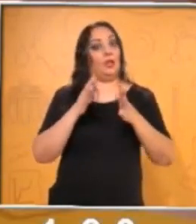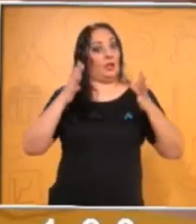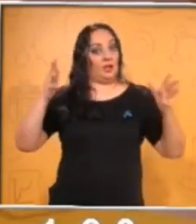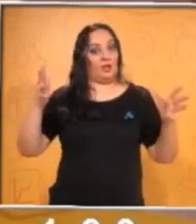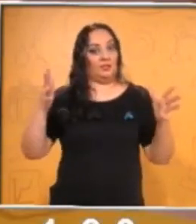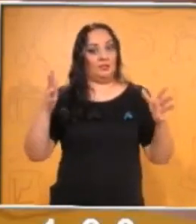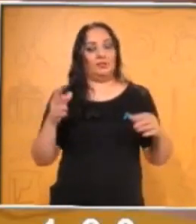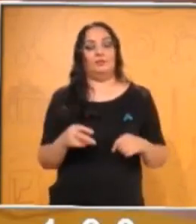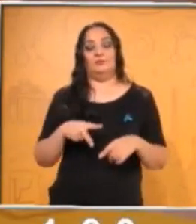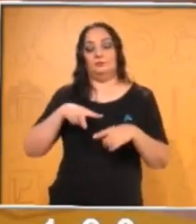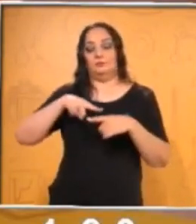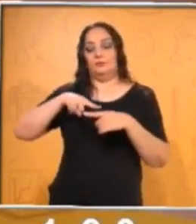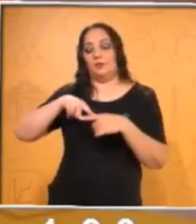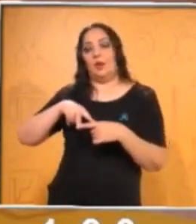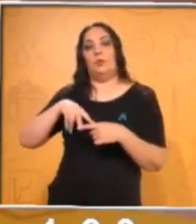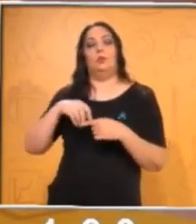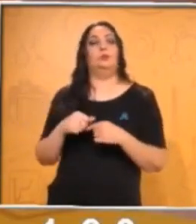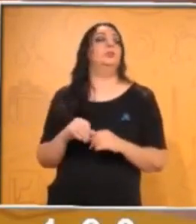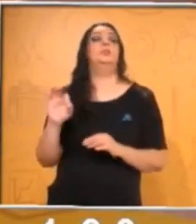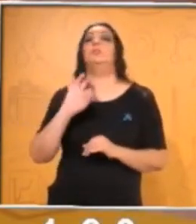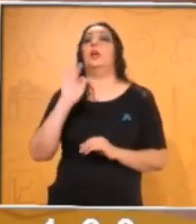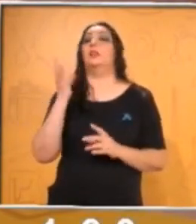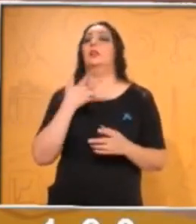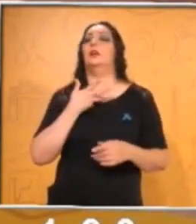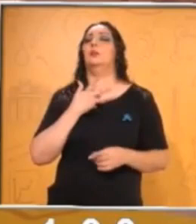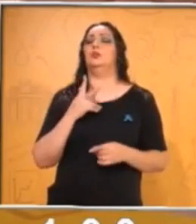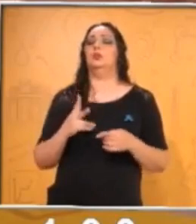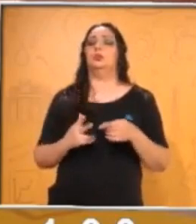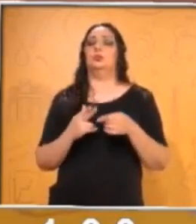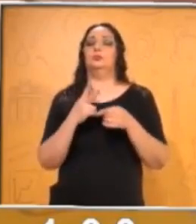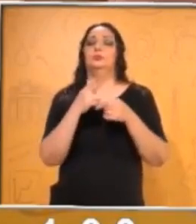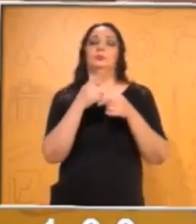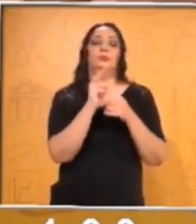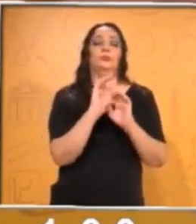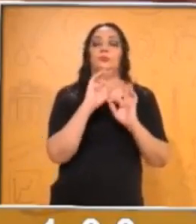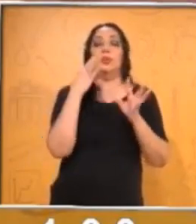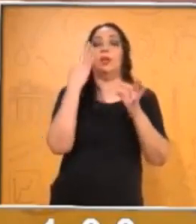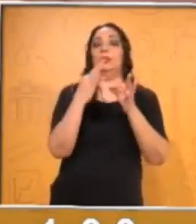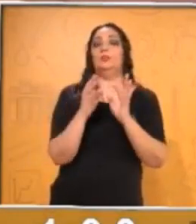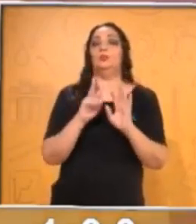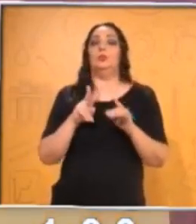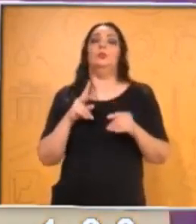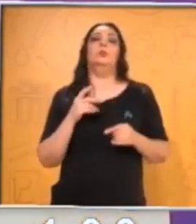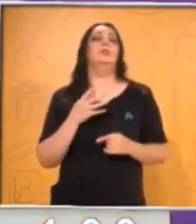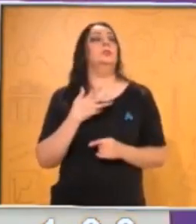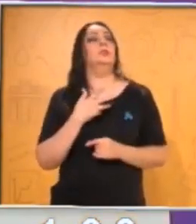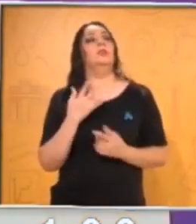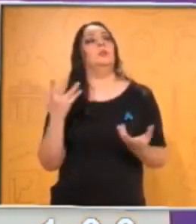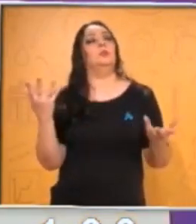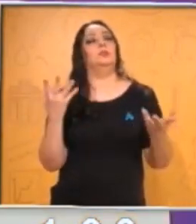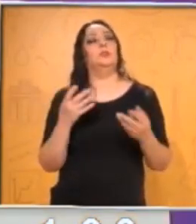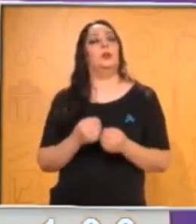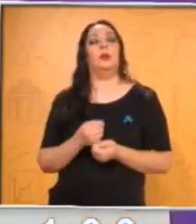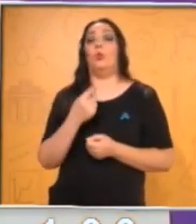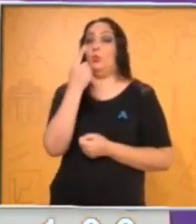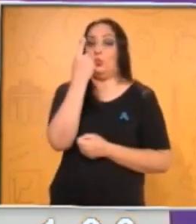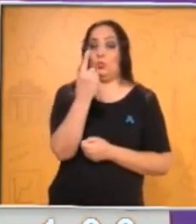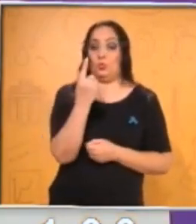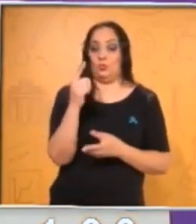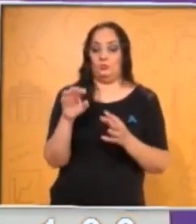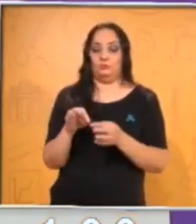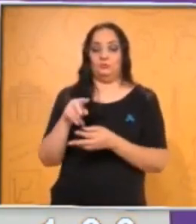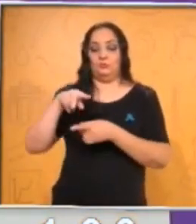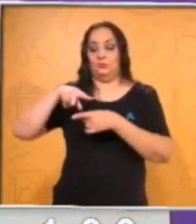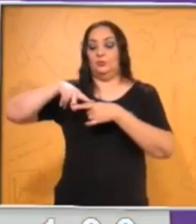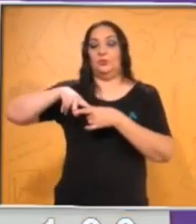triángulos grandes. Y cuando tengamos los 2 triángulos grandes, maestra, vamos a utilizar primero uno. Tomamos uno